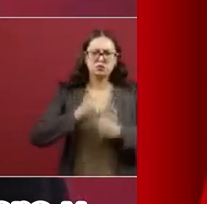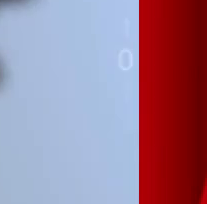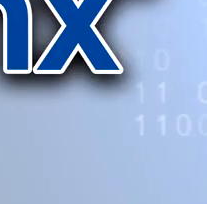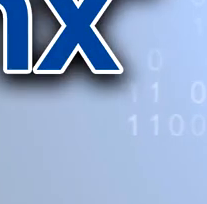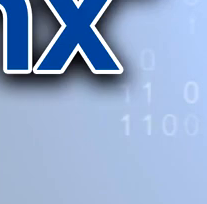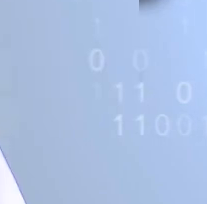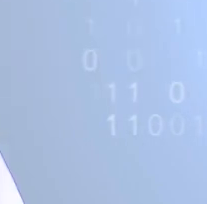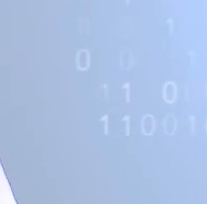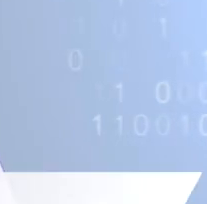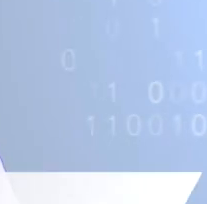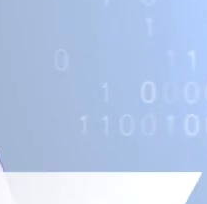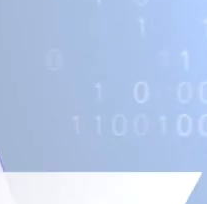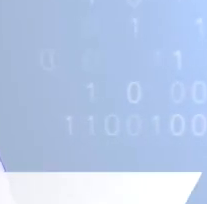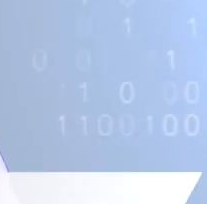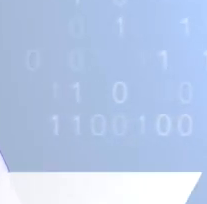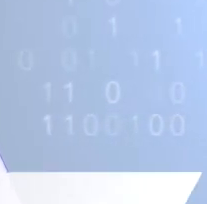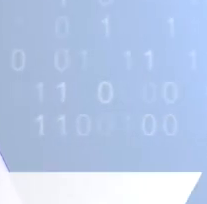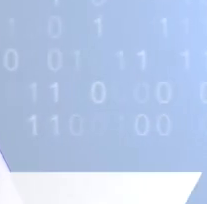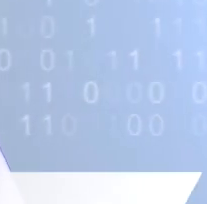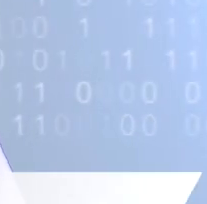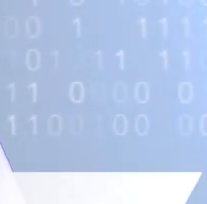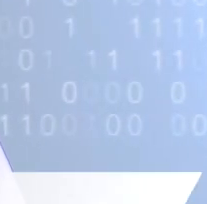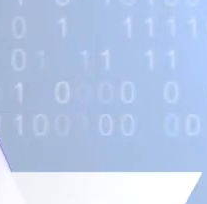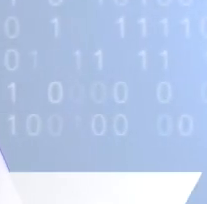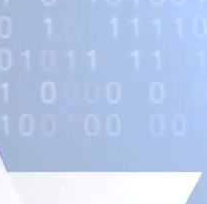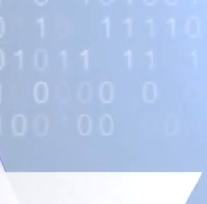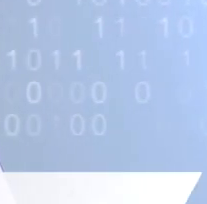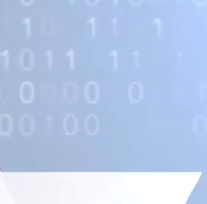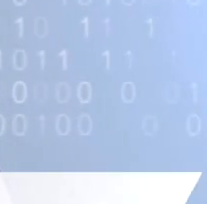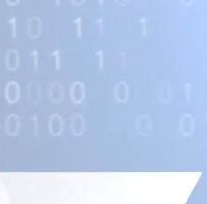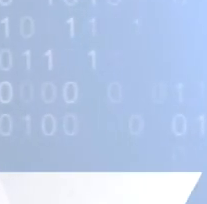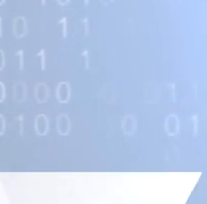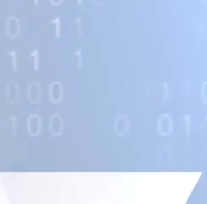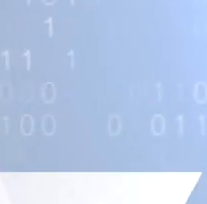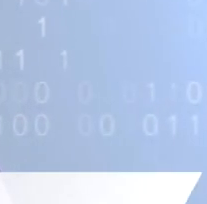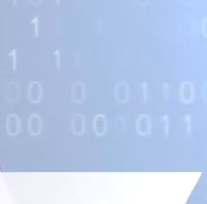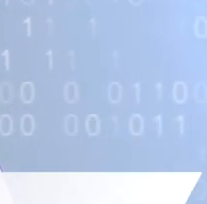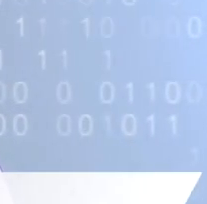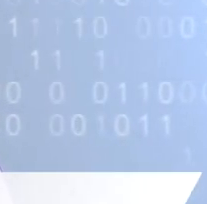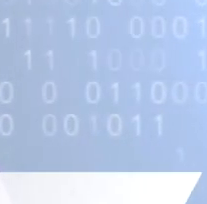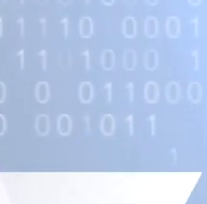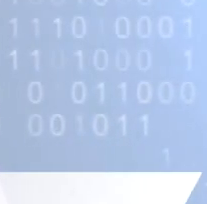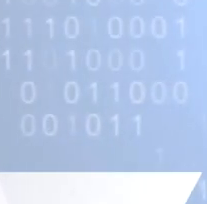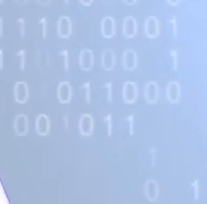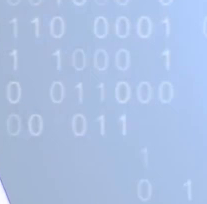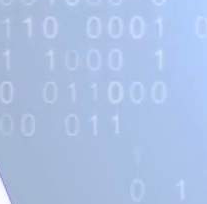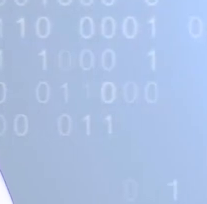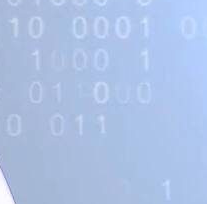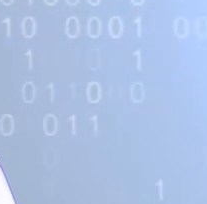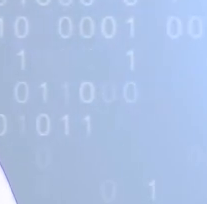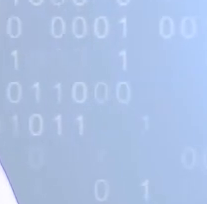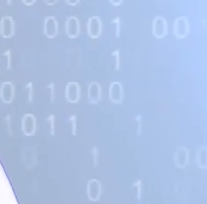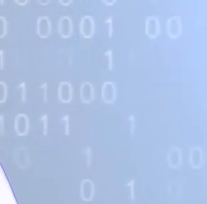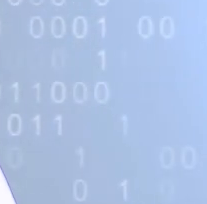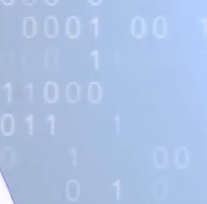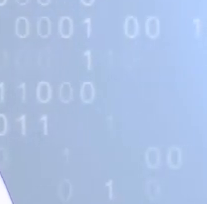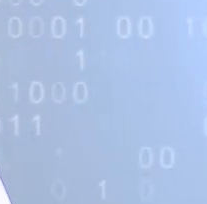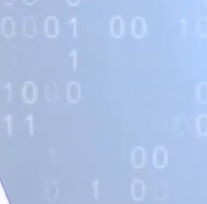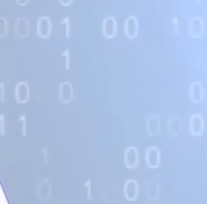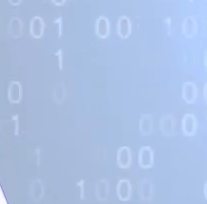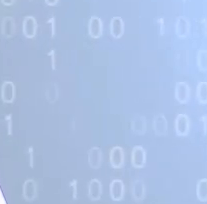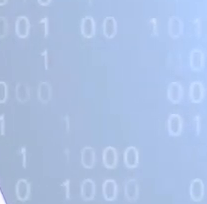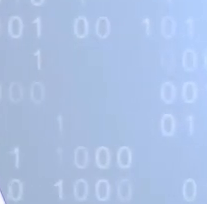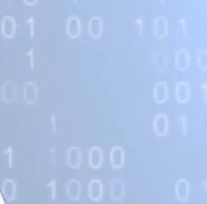manifestarnos. Y la mañana de este lunes, el presidente de México, Andrés Manuel López Obrador, acompañado por el subsecretario de Derechos Humanos